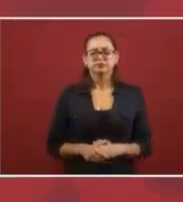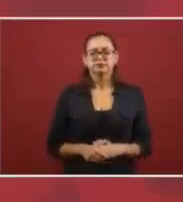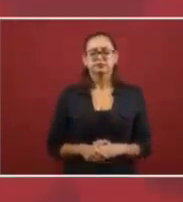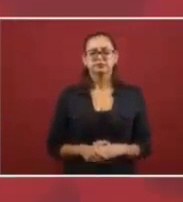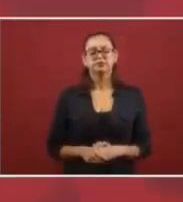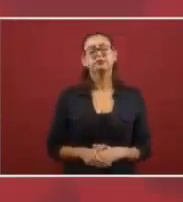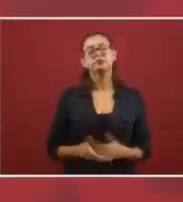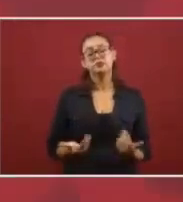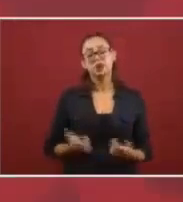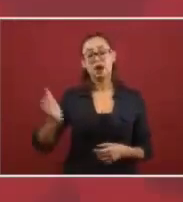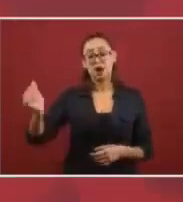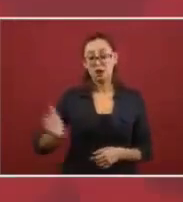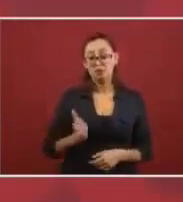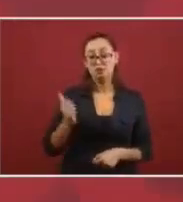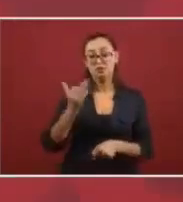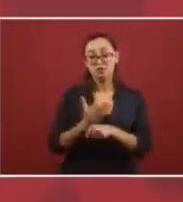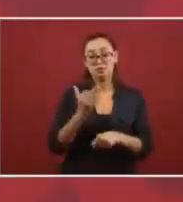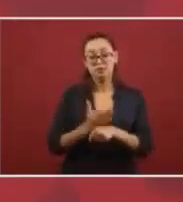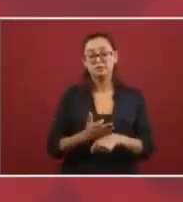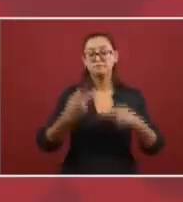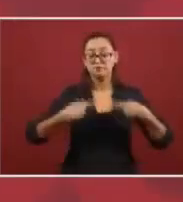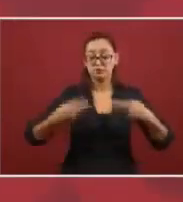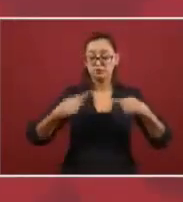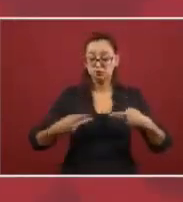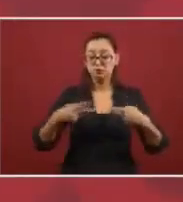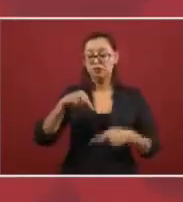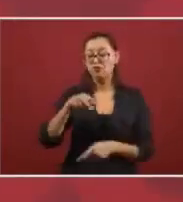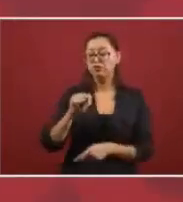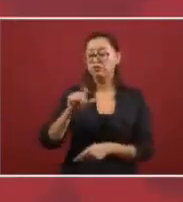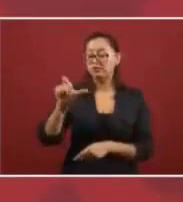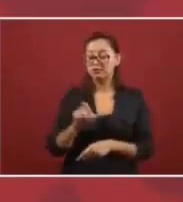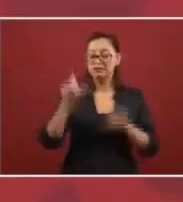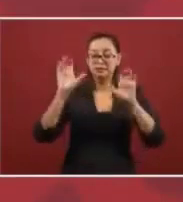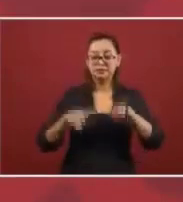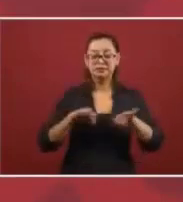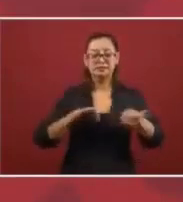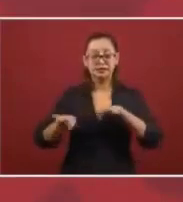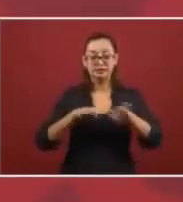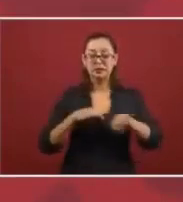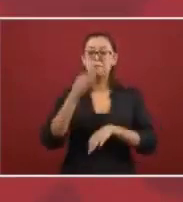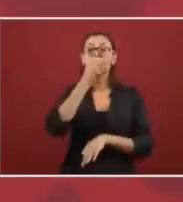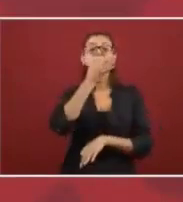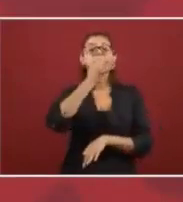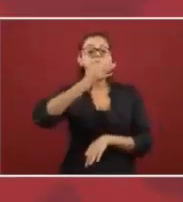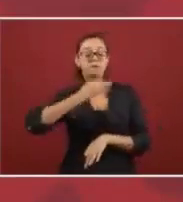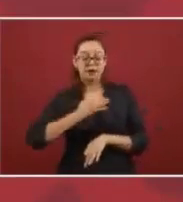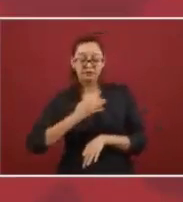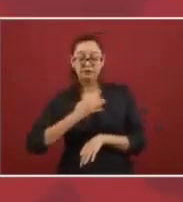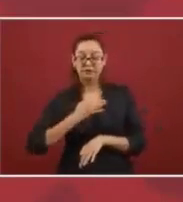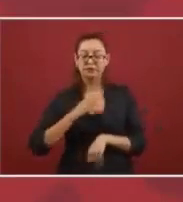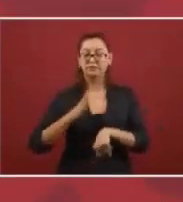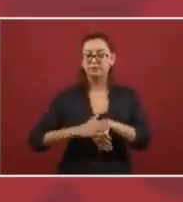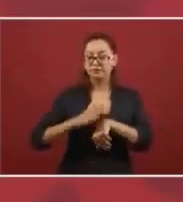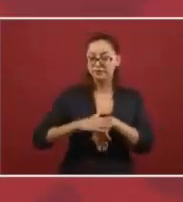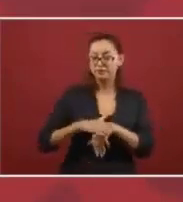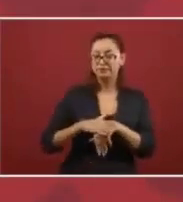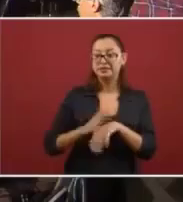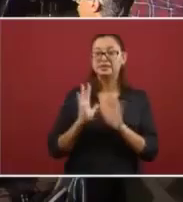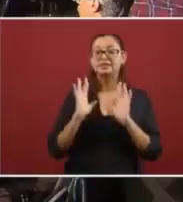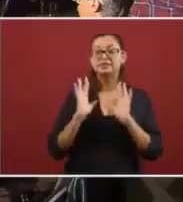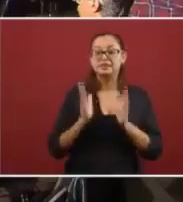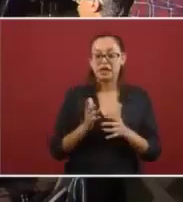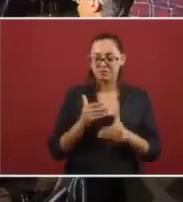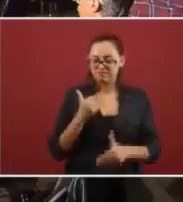notimex me informaron que ya está en vía de